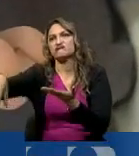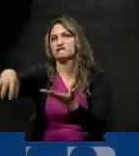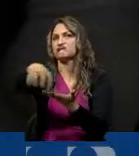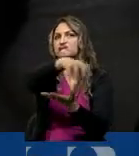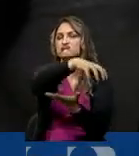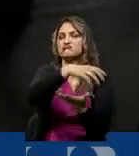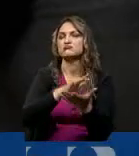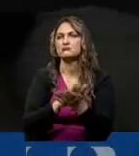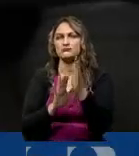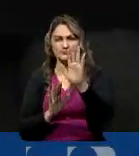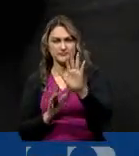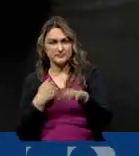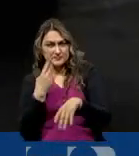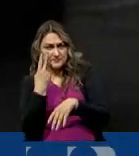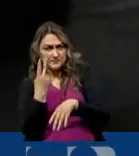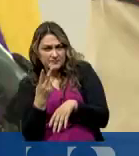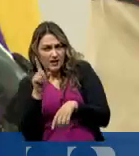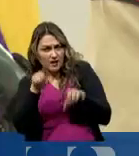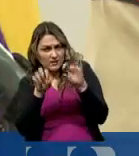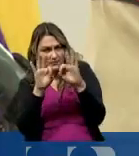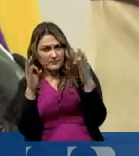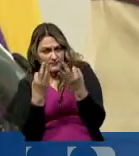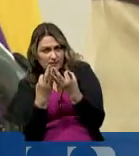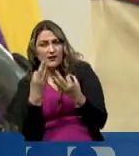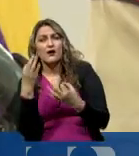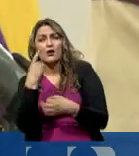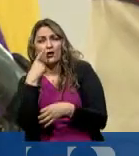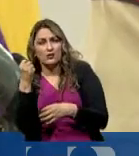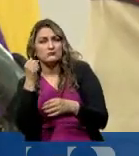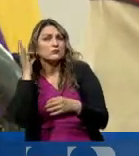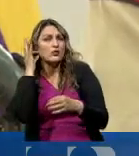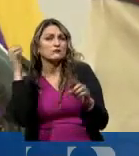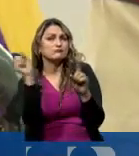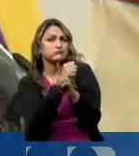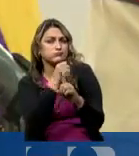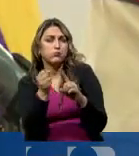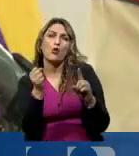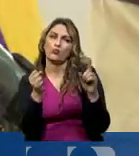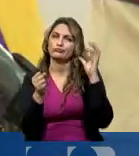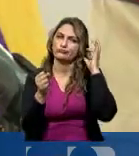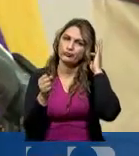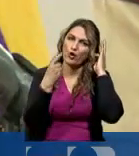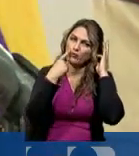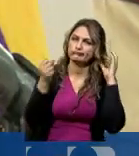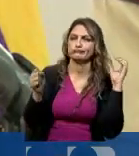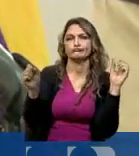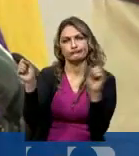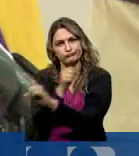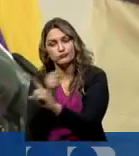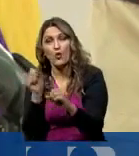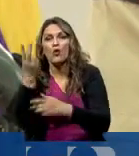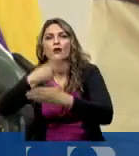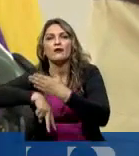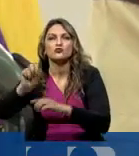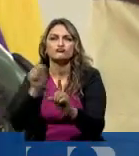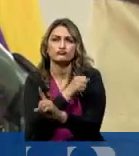parejas e incluso a sus propios hijos tenemos también a los que han sido ex cuando hablamos de víctima